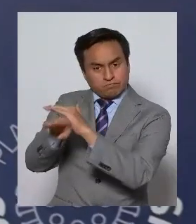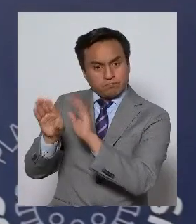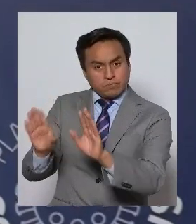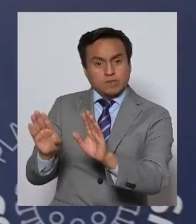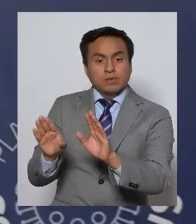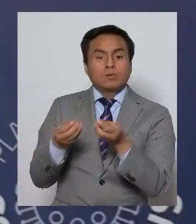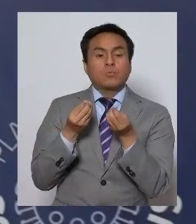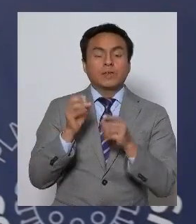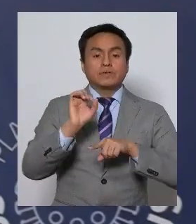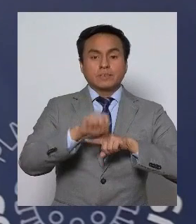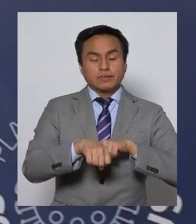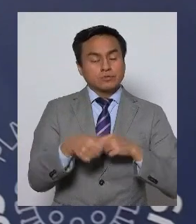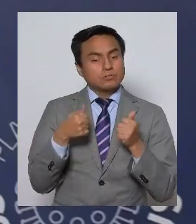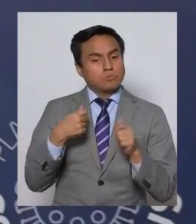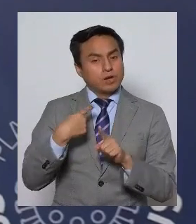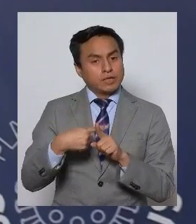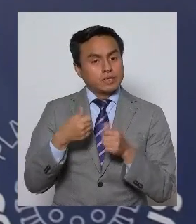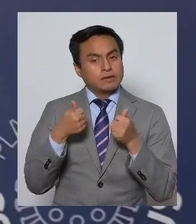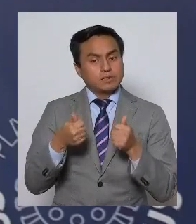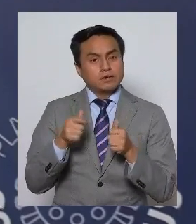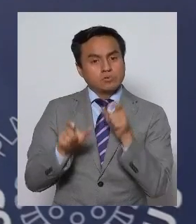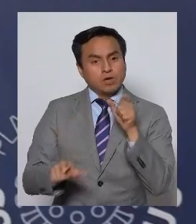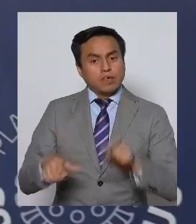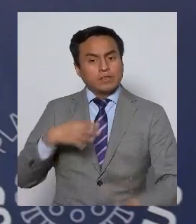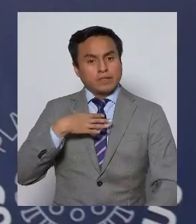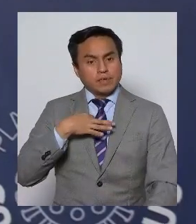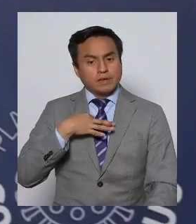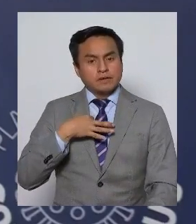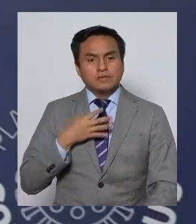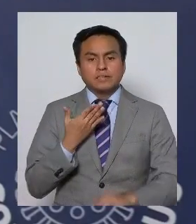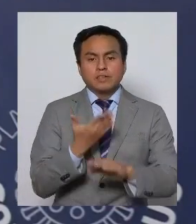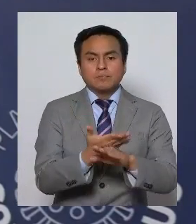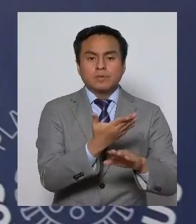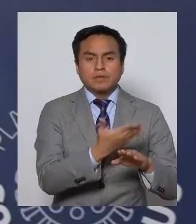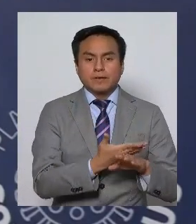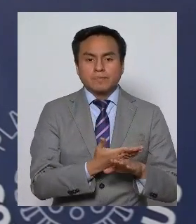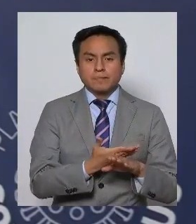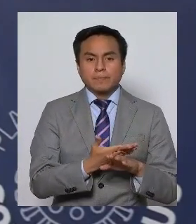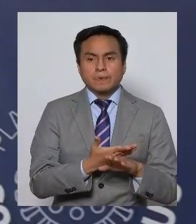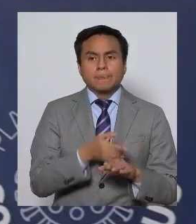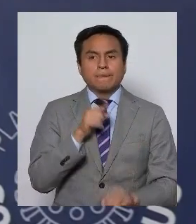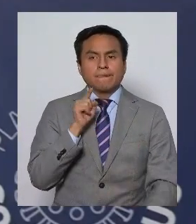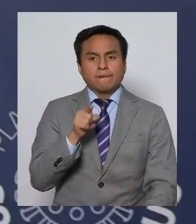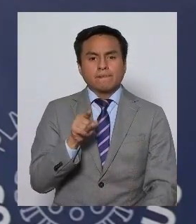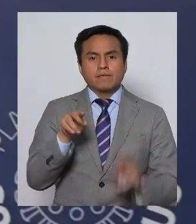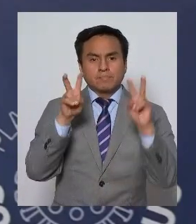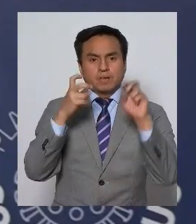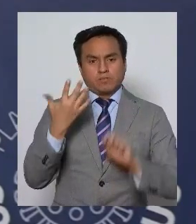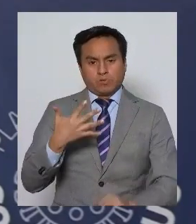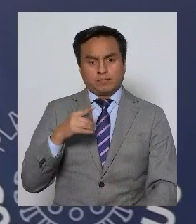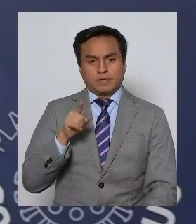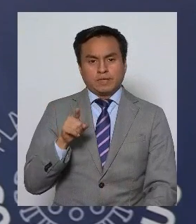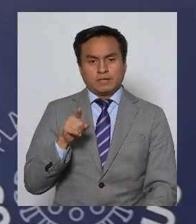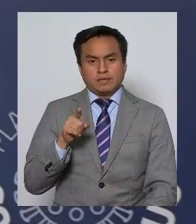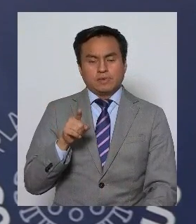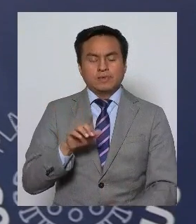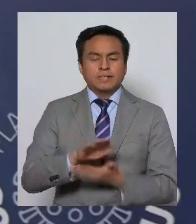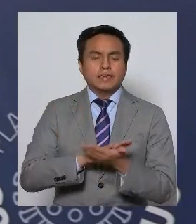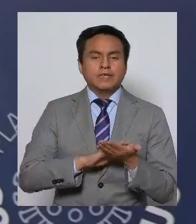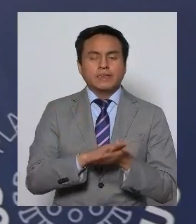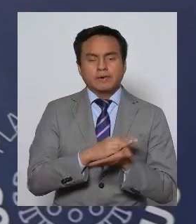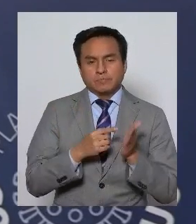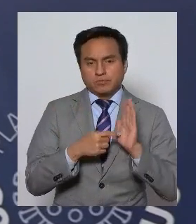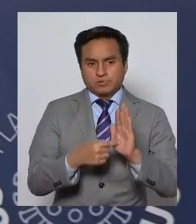tenido buena aceptación por parte de la ciudadanía cuando se les pide, es algo fundamental. Pongo